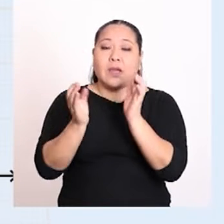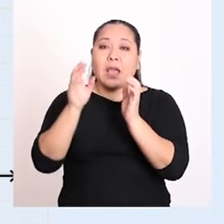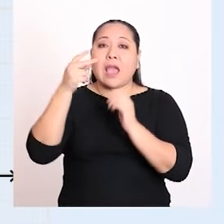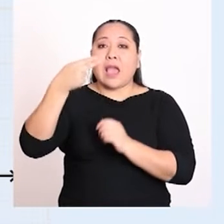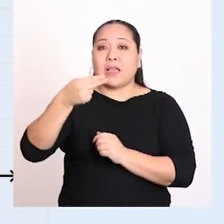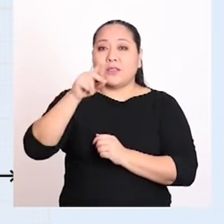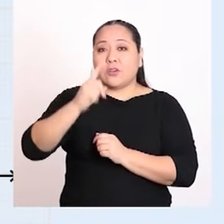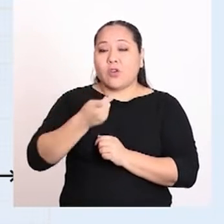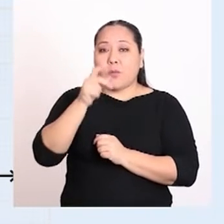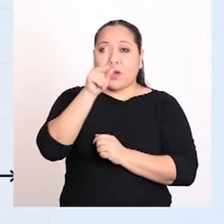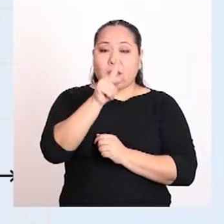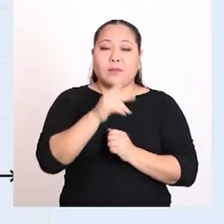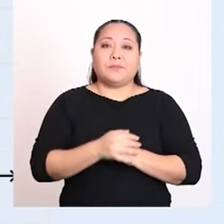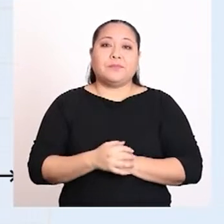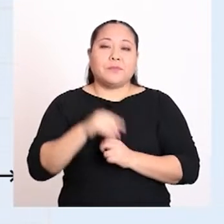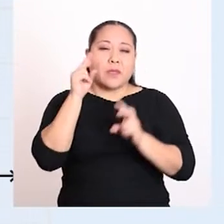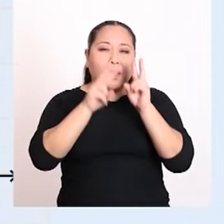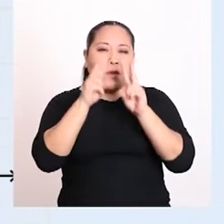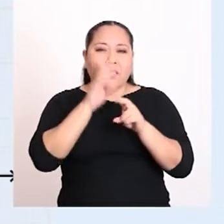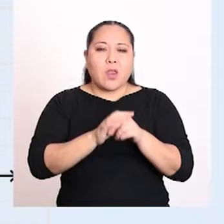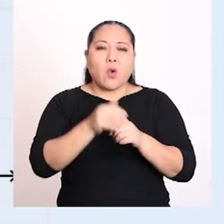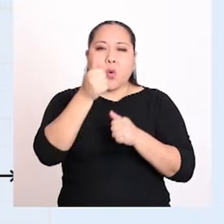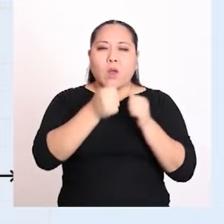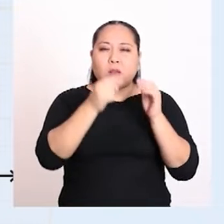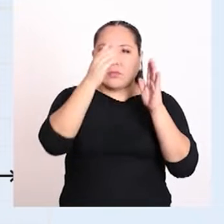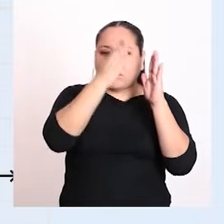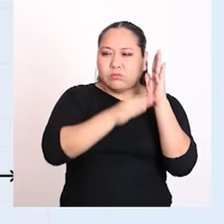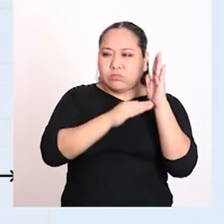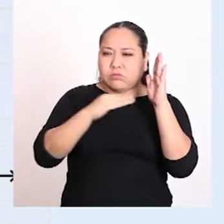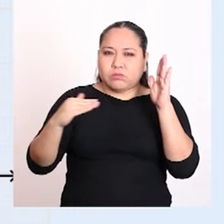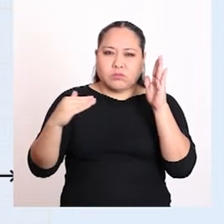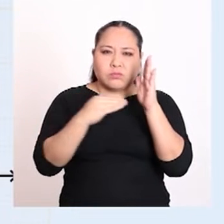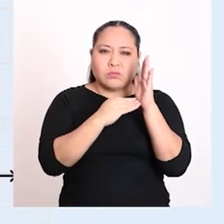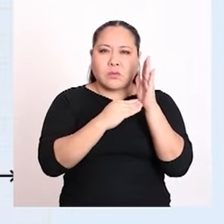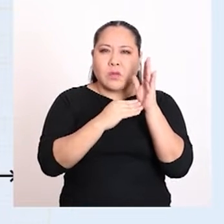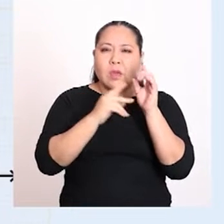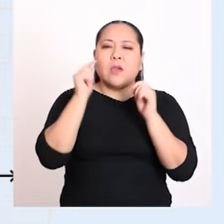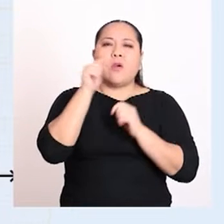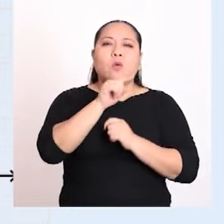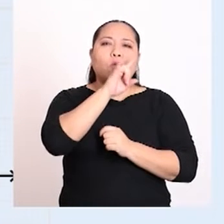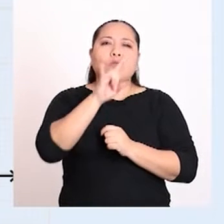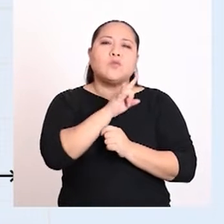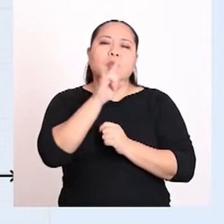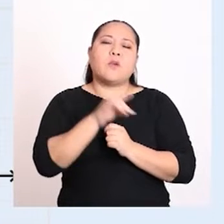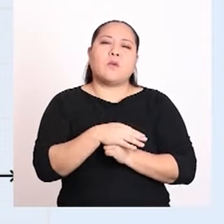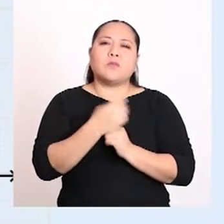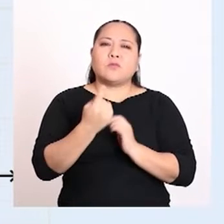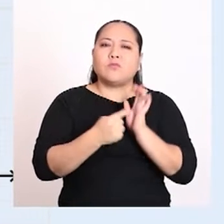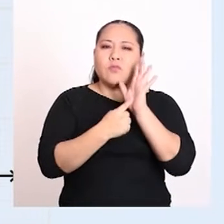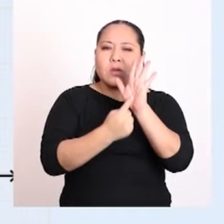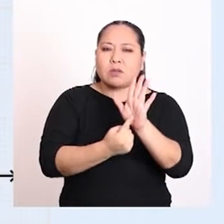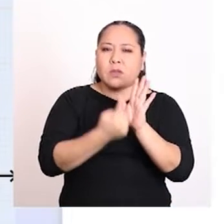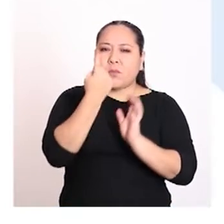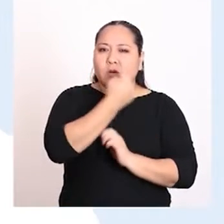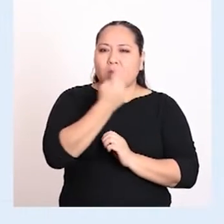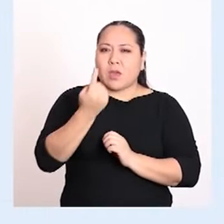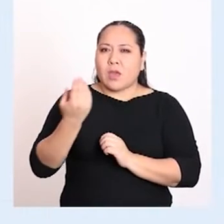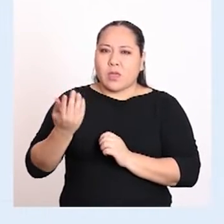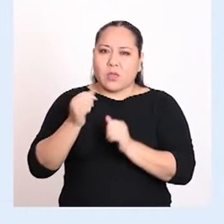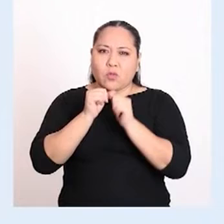K. Para determinar las coordenadas de este punto, utilizaremos la siguiente expresión por cada